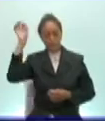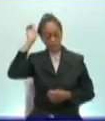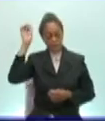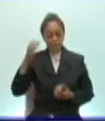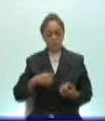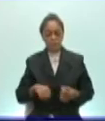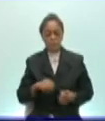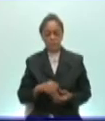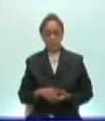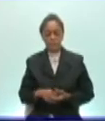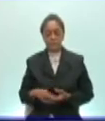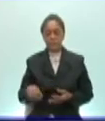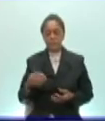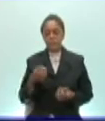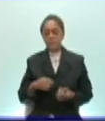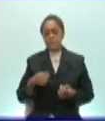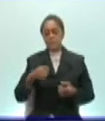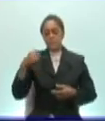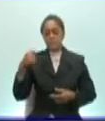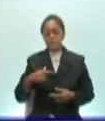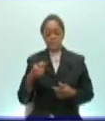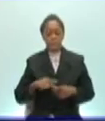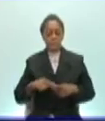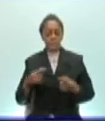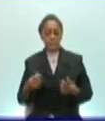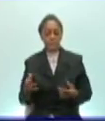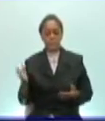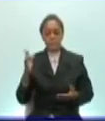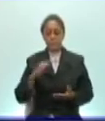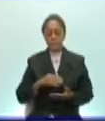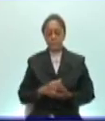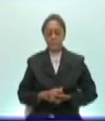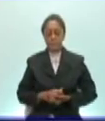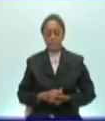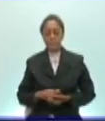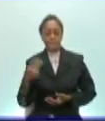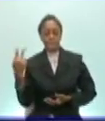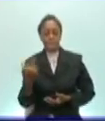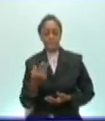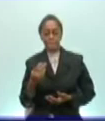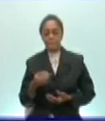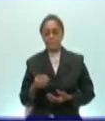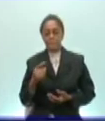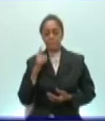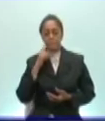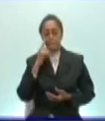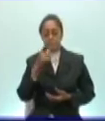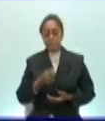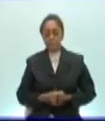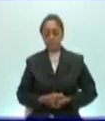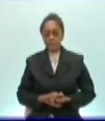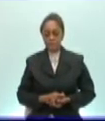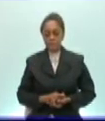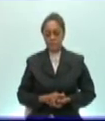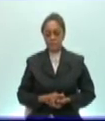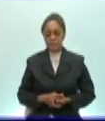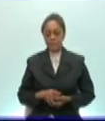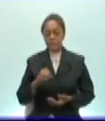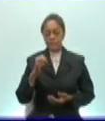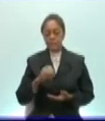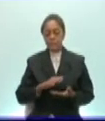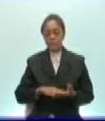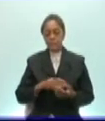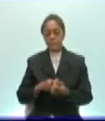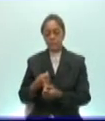claro? Están justificando por qué van a intervenir. Pero viene la segunda parte, volvamos a pantalla. Declaración de